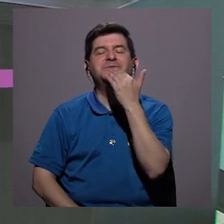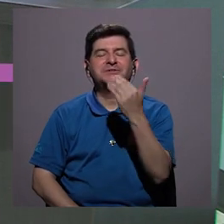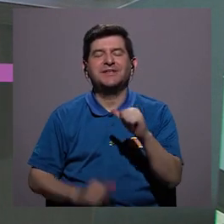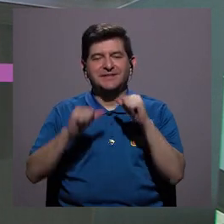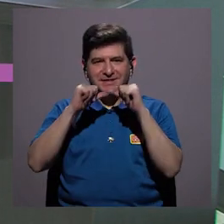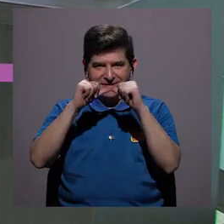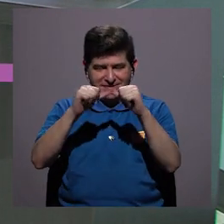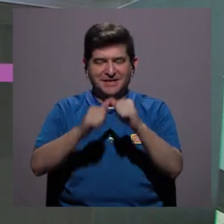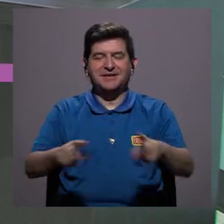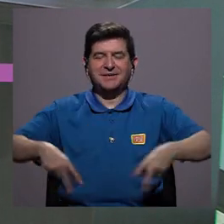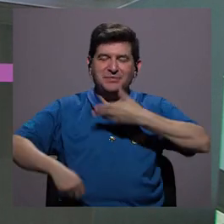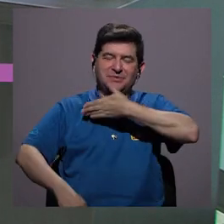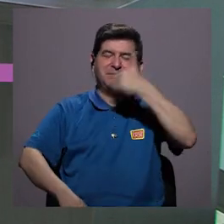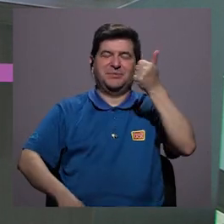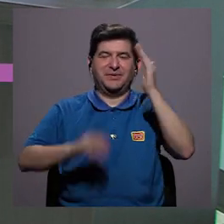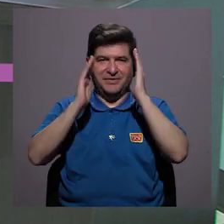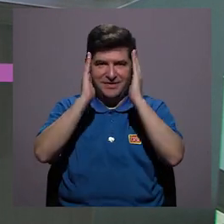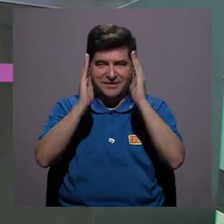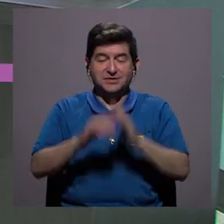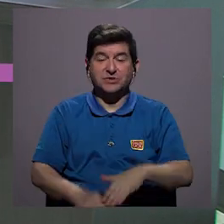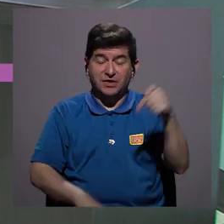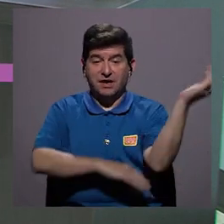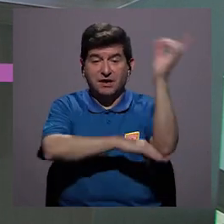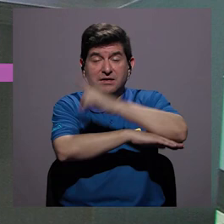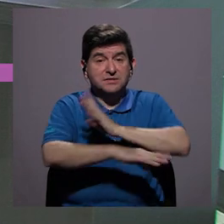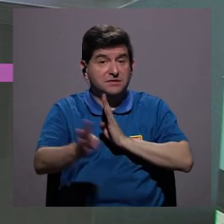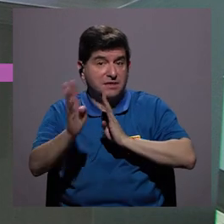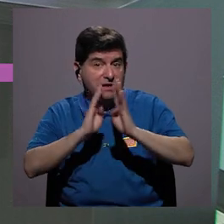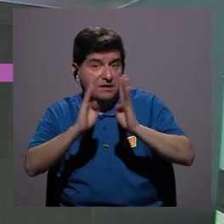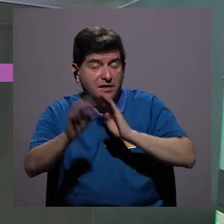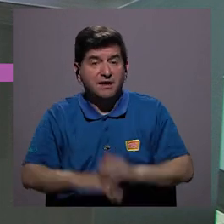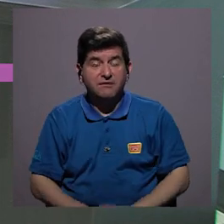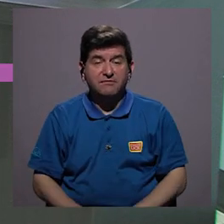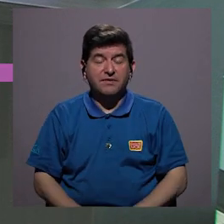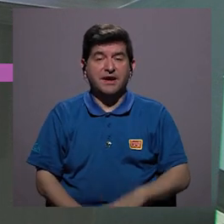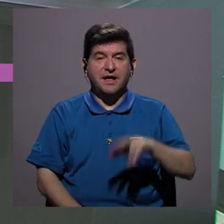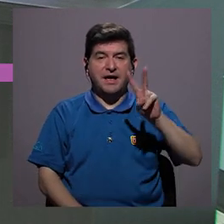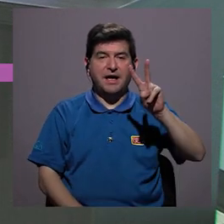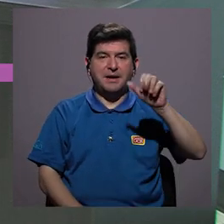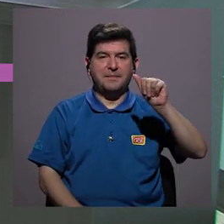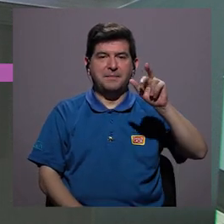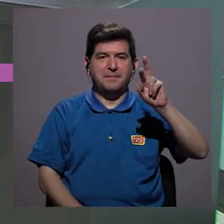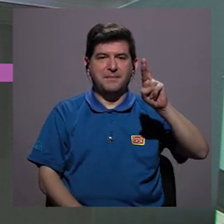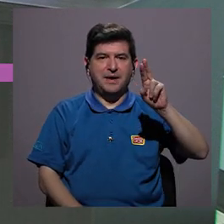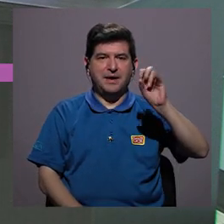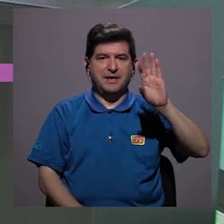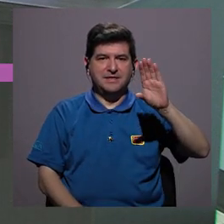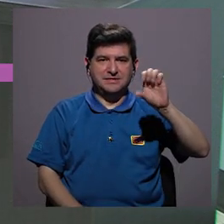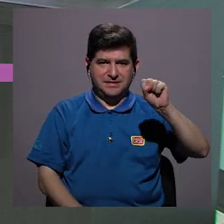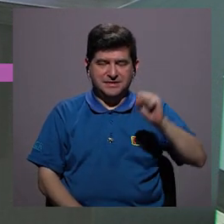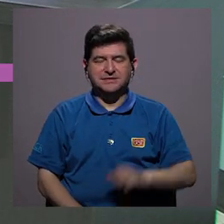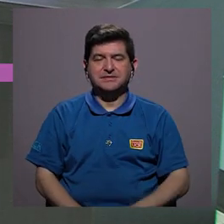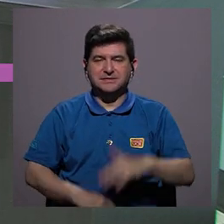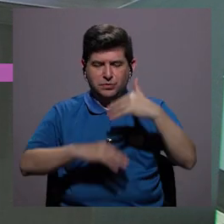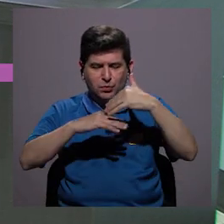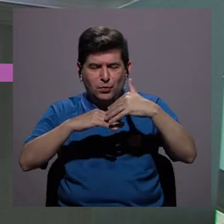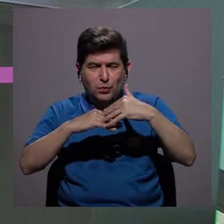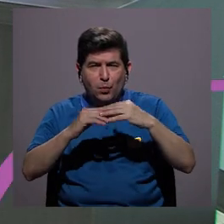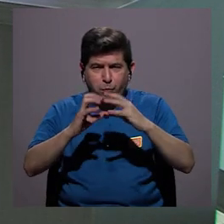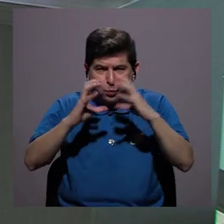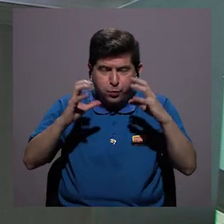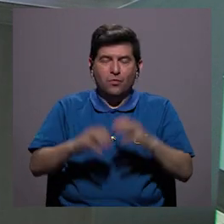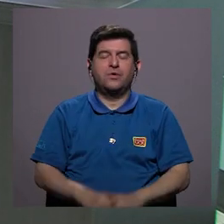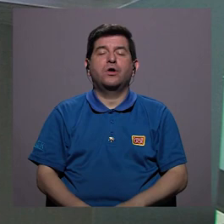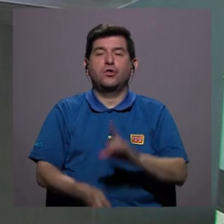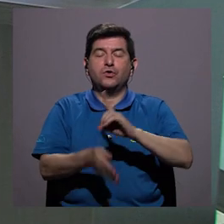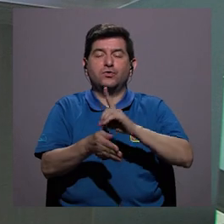Gracias por continuar en Vivir Mejor. El día de hoy estamos conversando acerca de las varices con el doctor Fabio